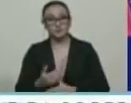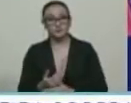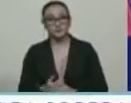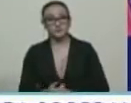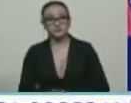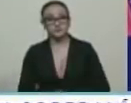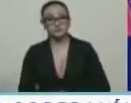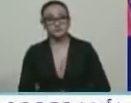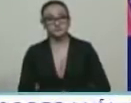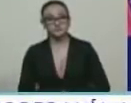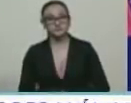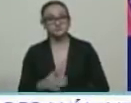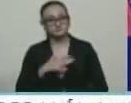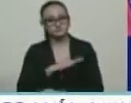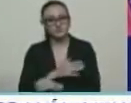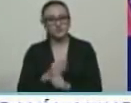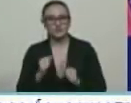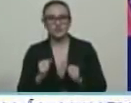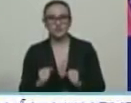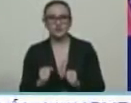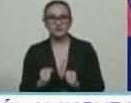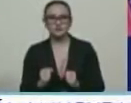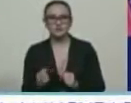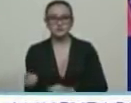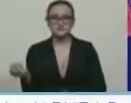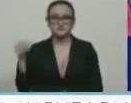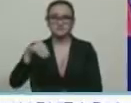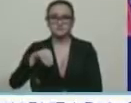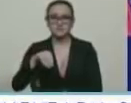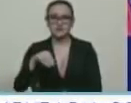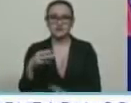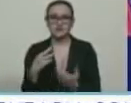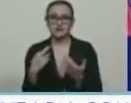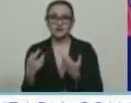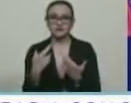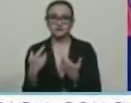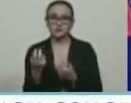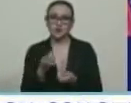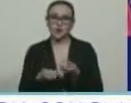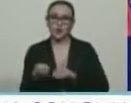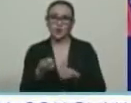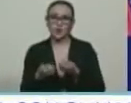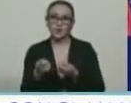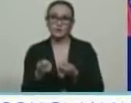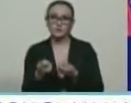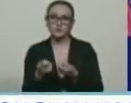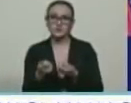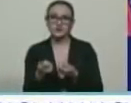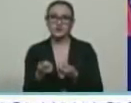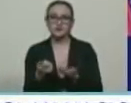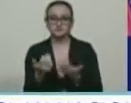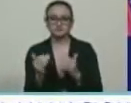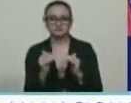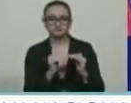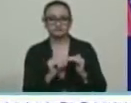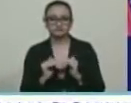queremos fortalecer e incrementar las relaciones económicas en una manera